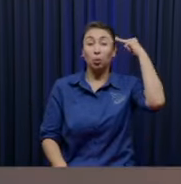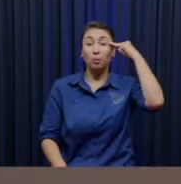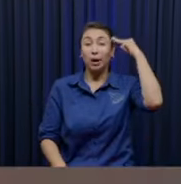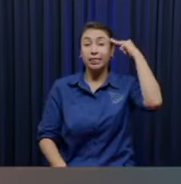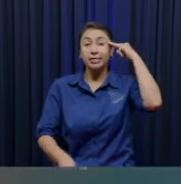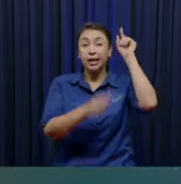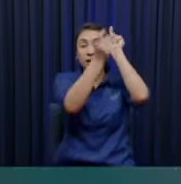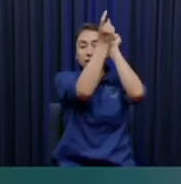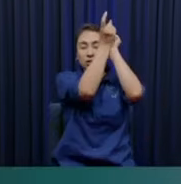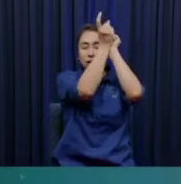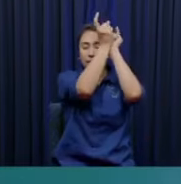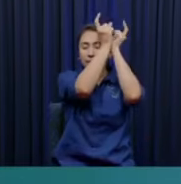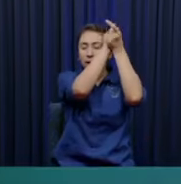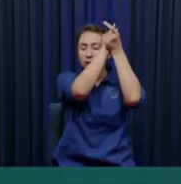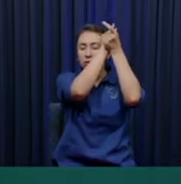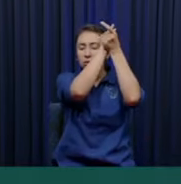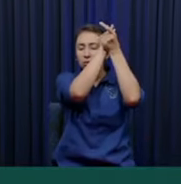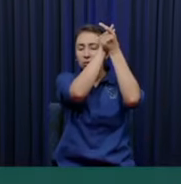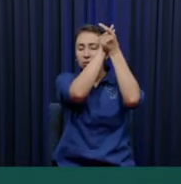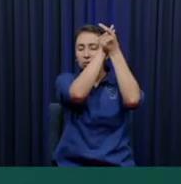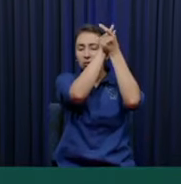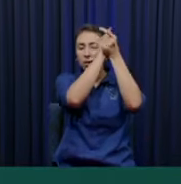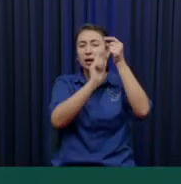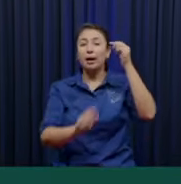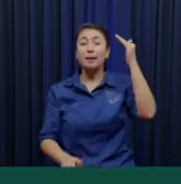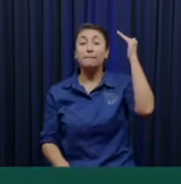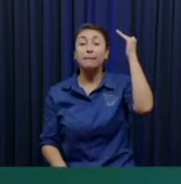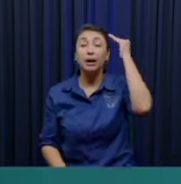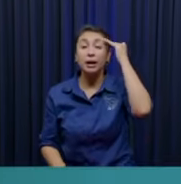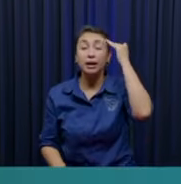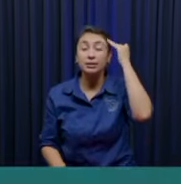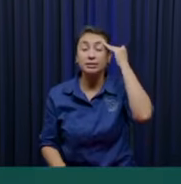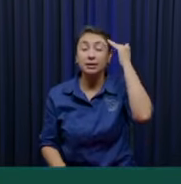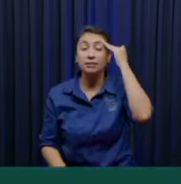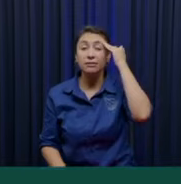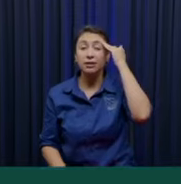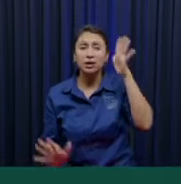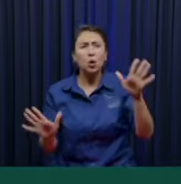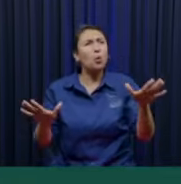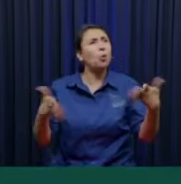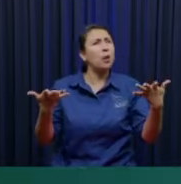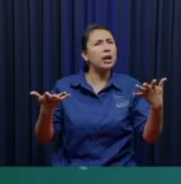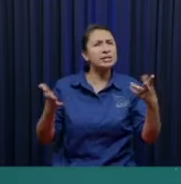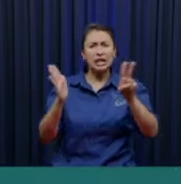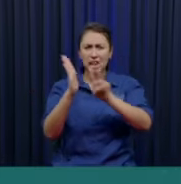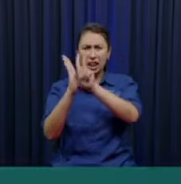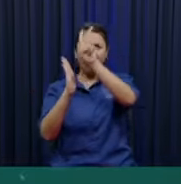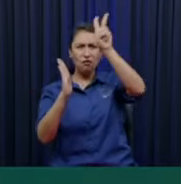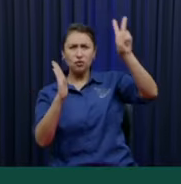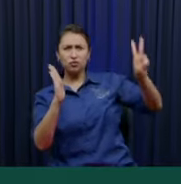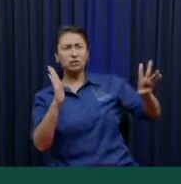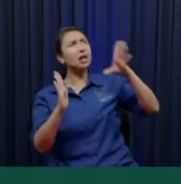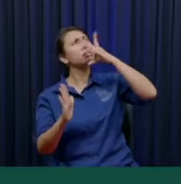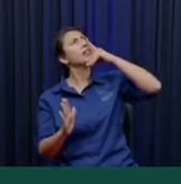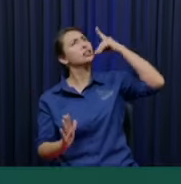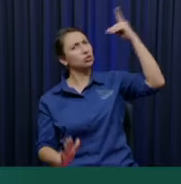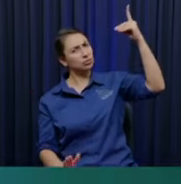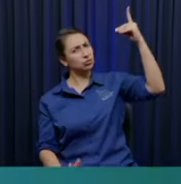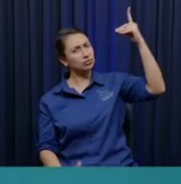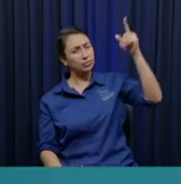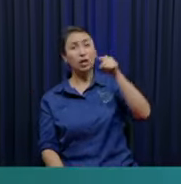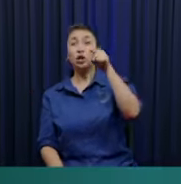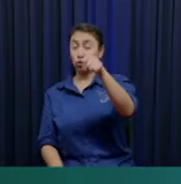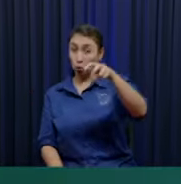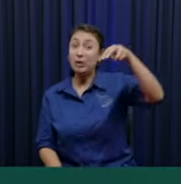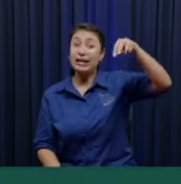es la buena, agradable, perfecta voluntad de Dios. Entonces, nos quedamos ahí en estas dos cosas, sabiduría